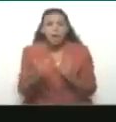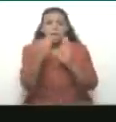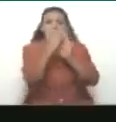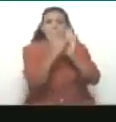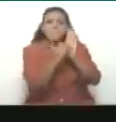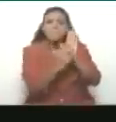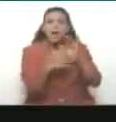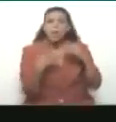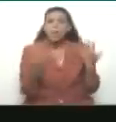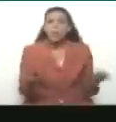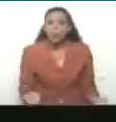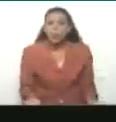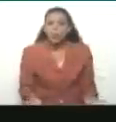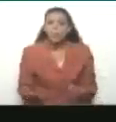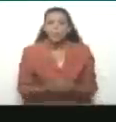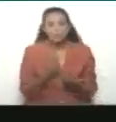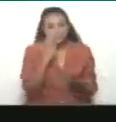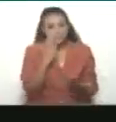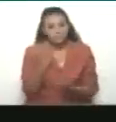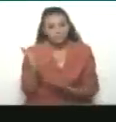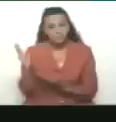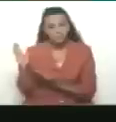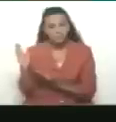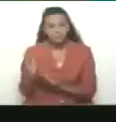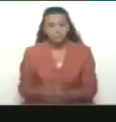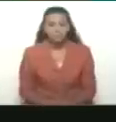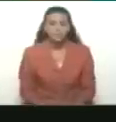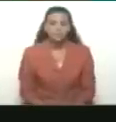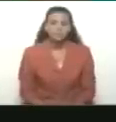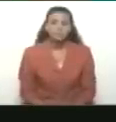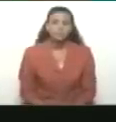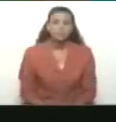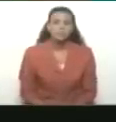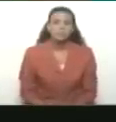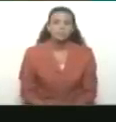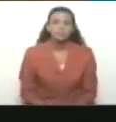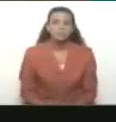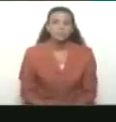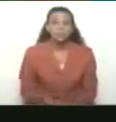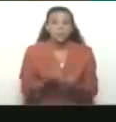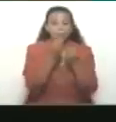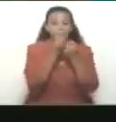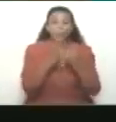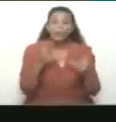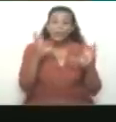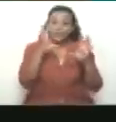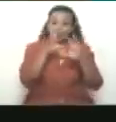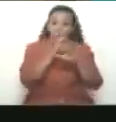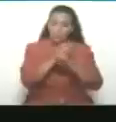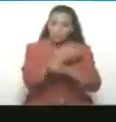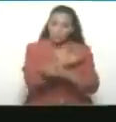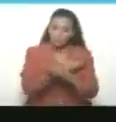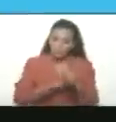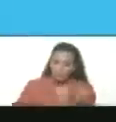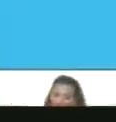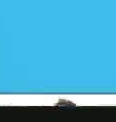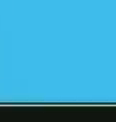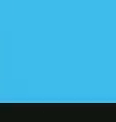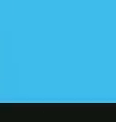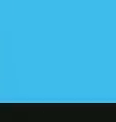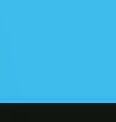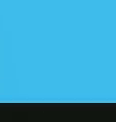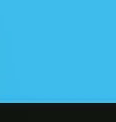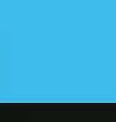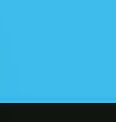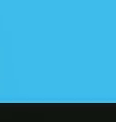maduro más adelante ca Buenas noches presidente de antemano lo felicito porque hoy